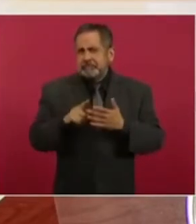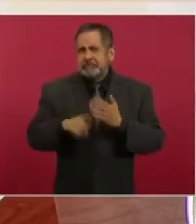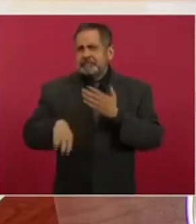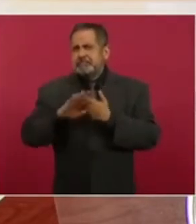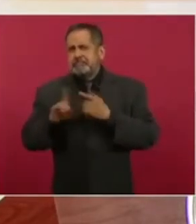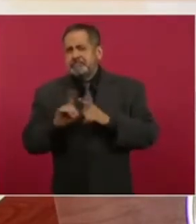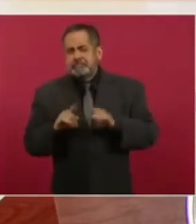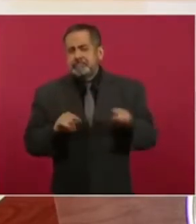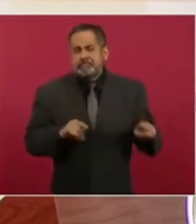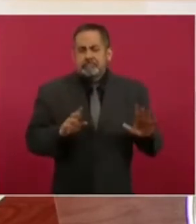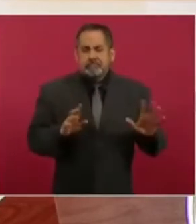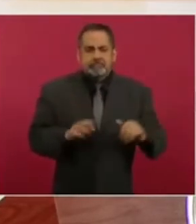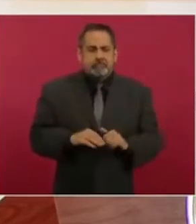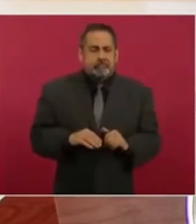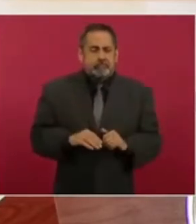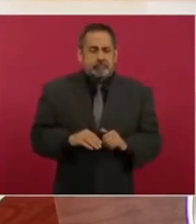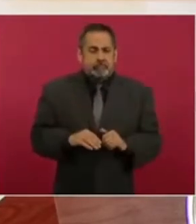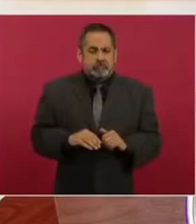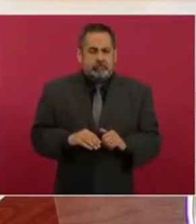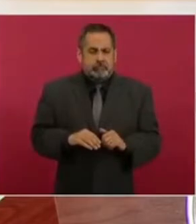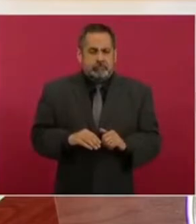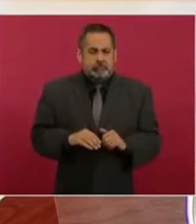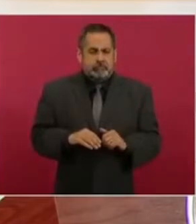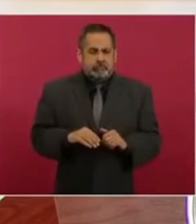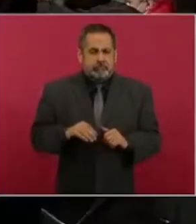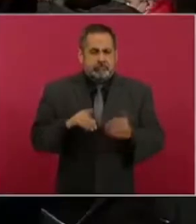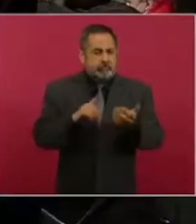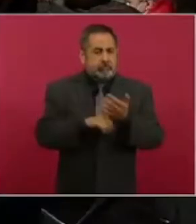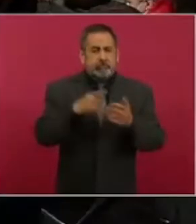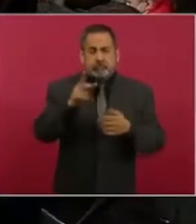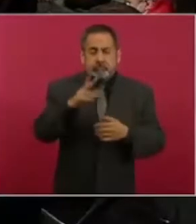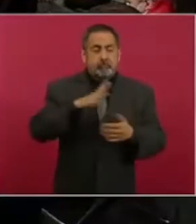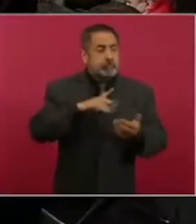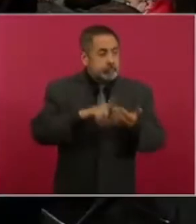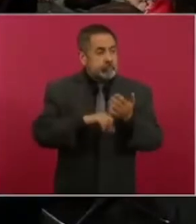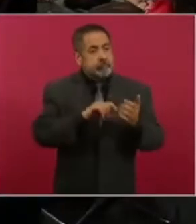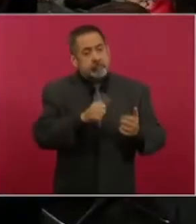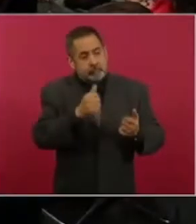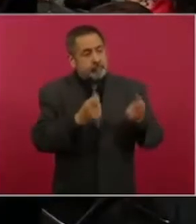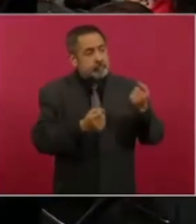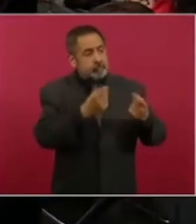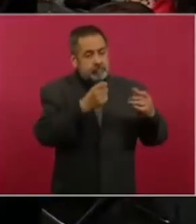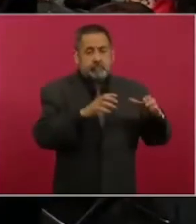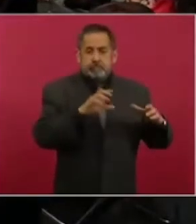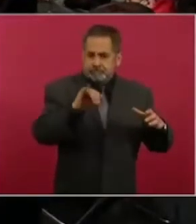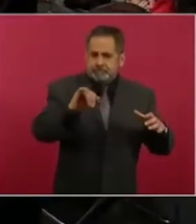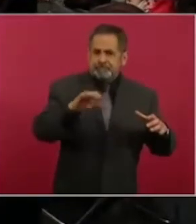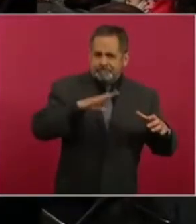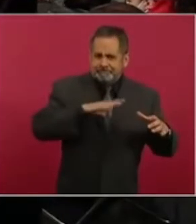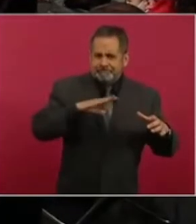No, por lo menos en esos 42 empresarios no está. Pero hay otros que sí,